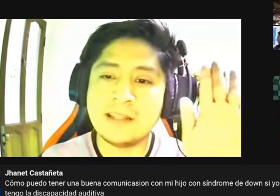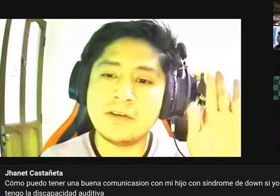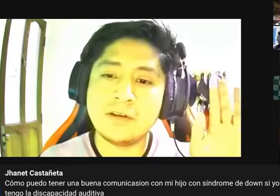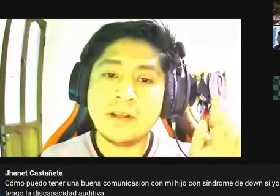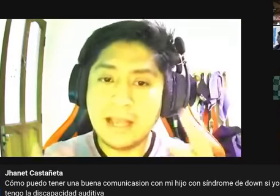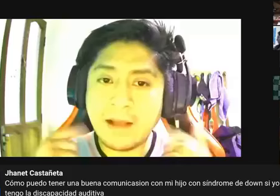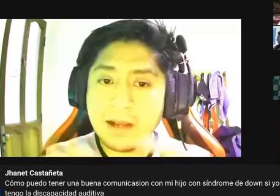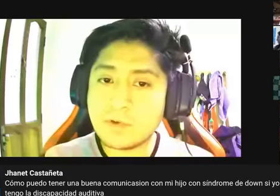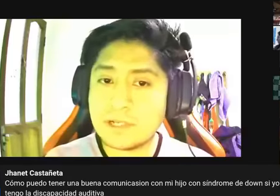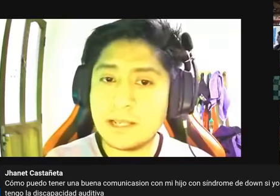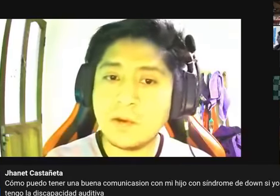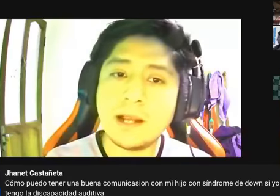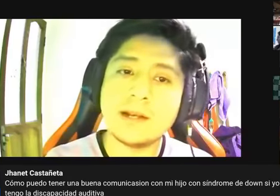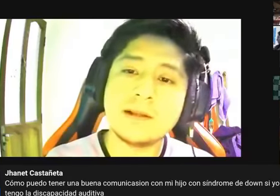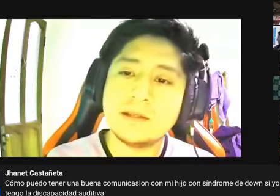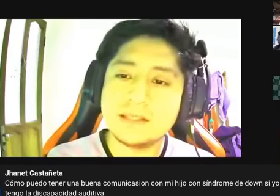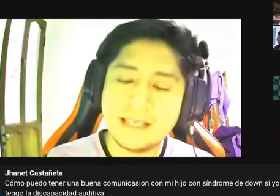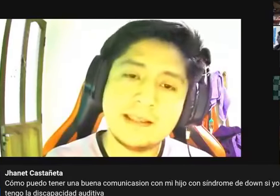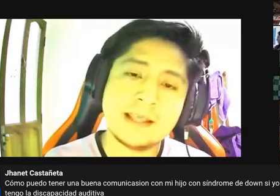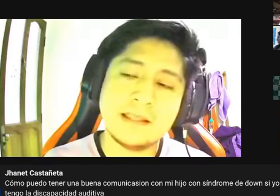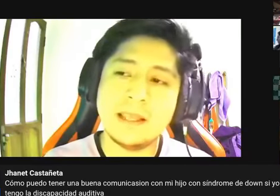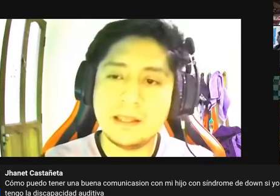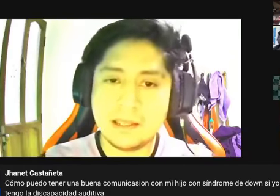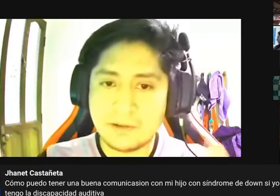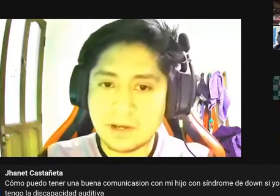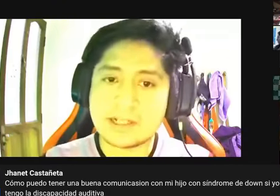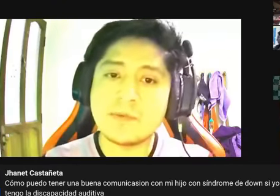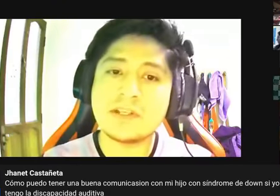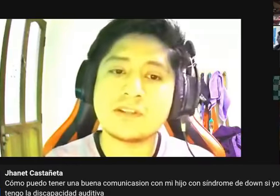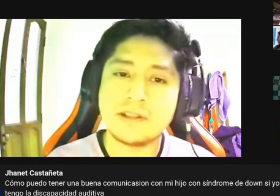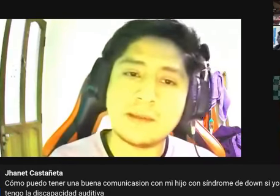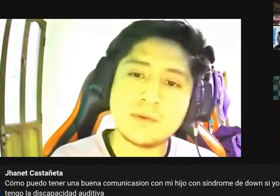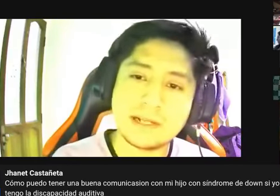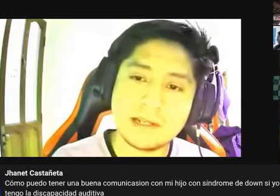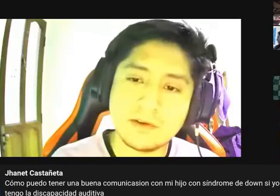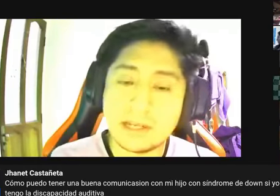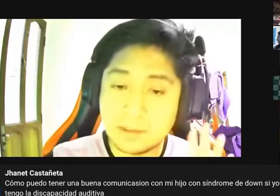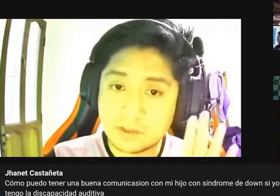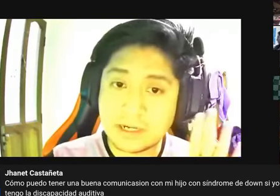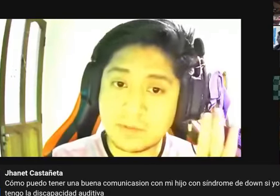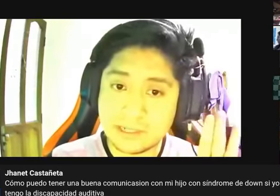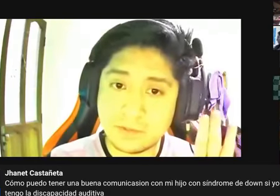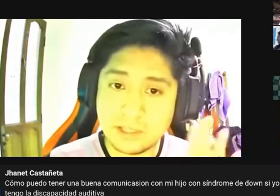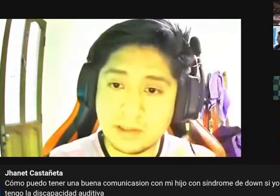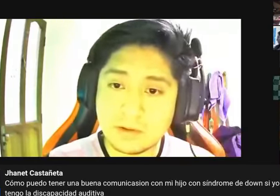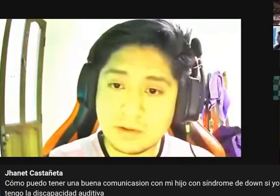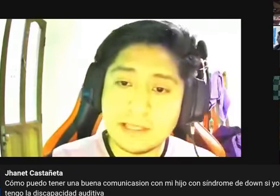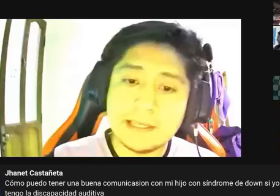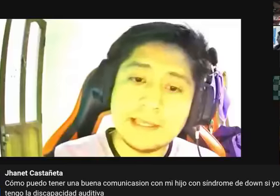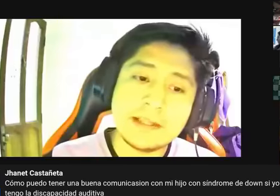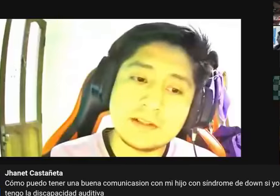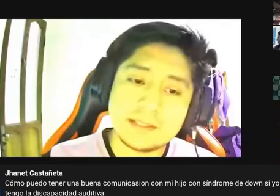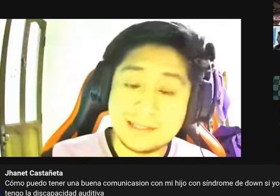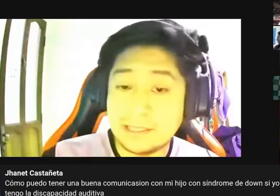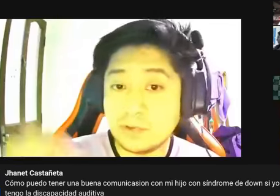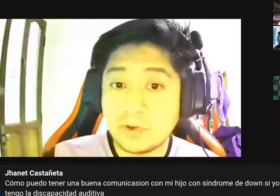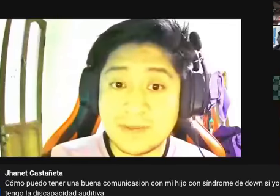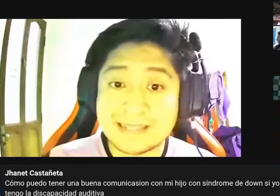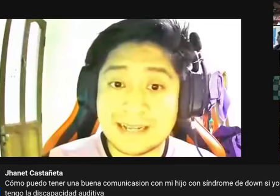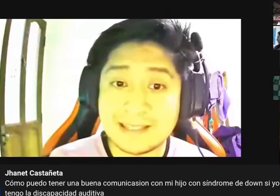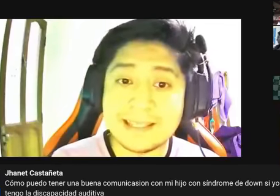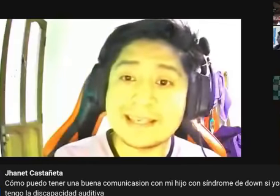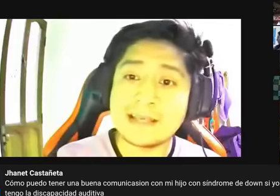sentadito, hablémosle igual, siéntate, y lo agarramos y lo sentamos al niño y le mostramos el dibujito. Entonces, si su hijo es